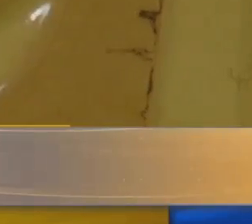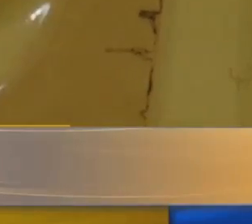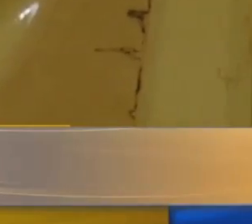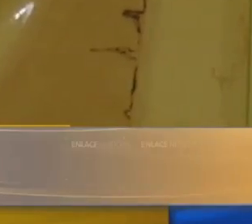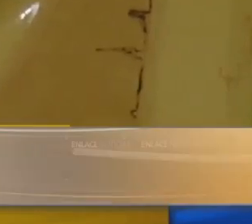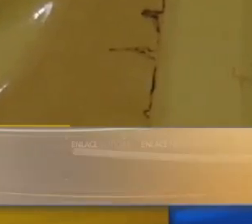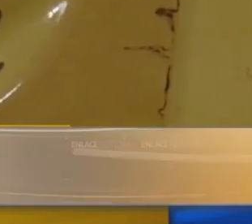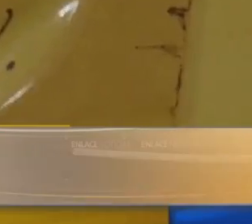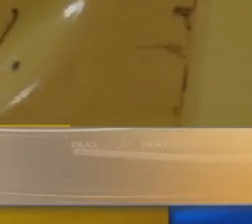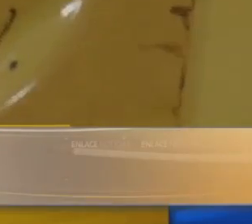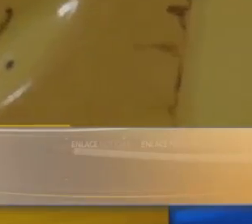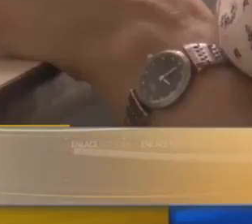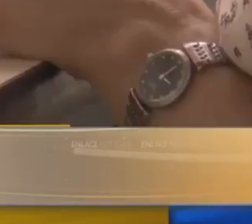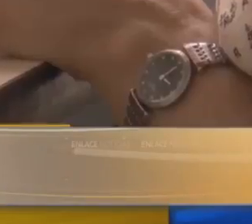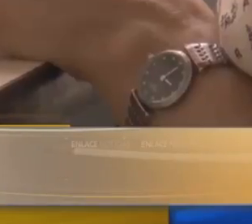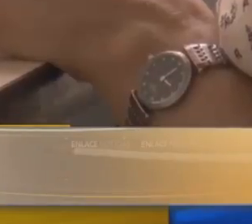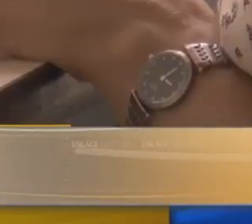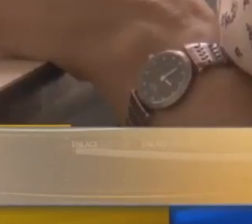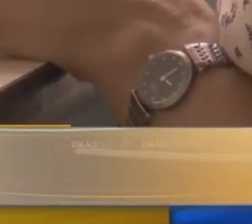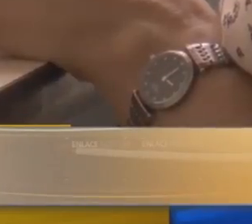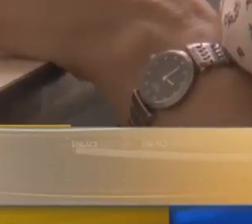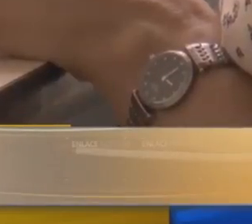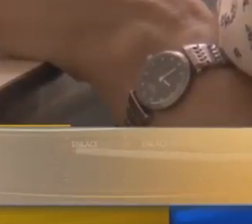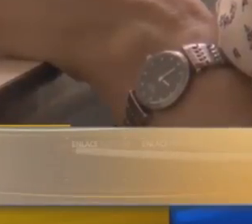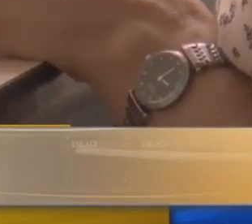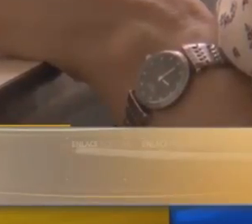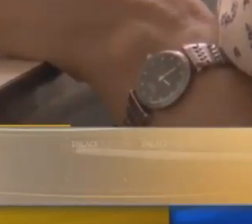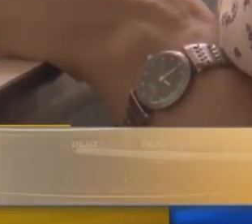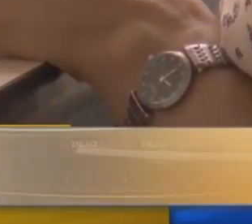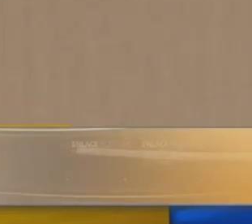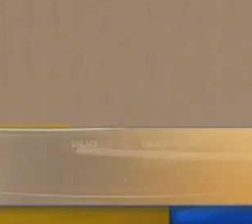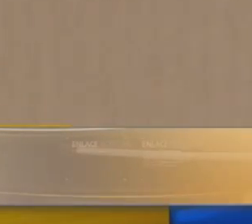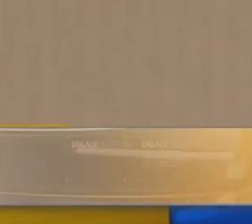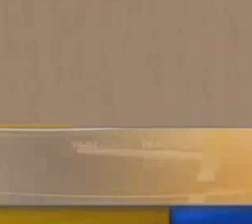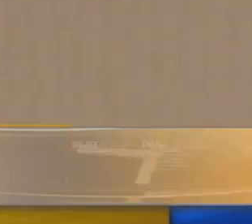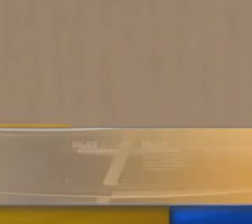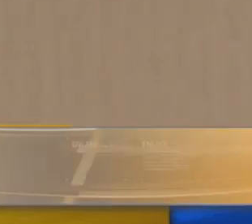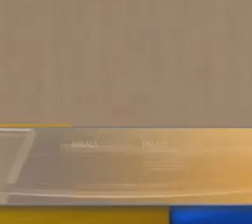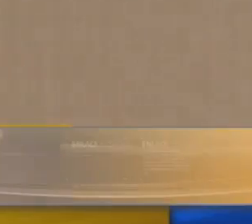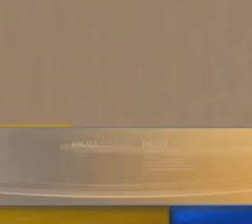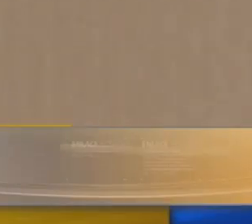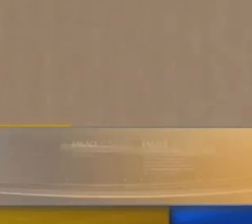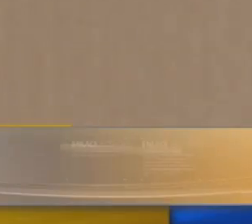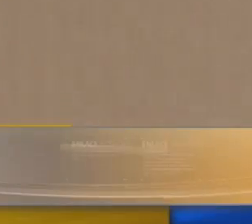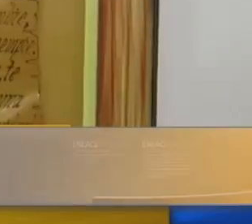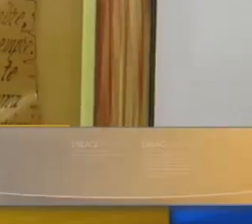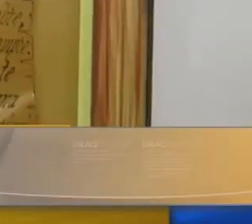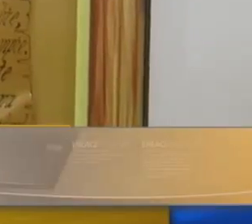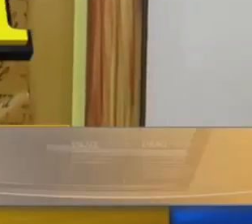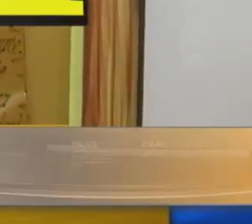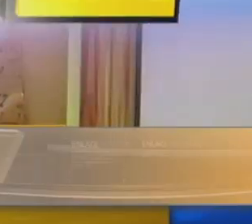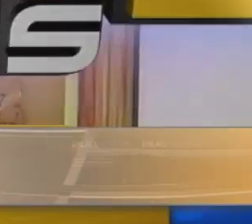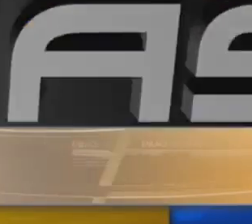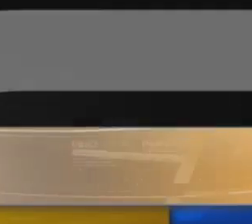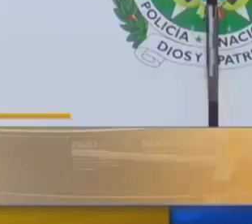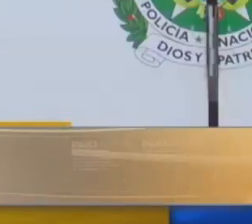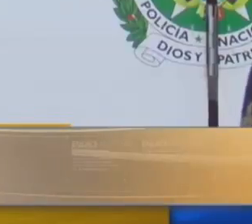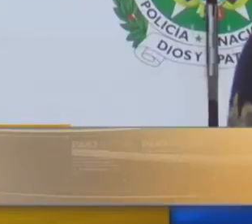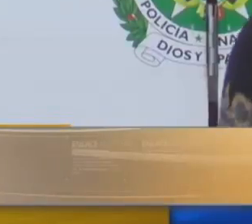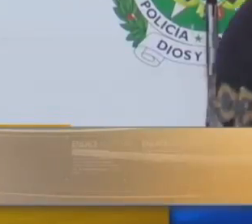la jornada del plebiscito para Enlace Noticias y se mostró sorprendida por los resultados que le dieron el triunfo al no en esta contienda